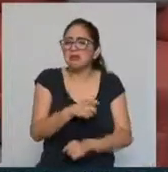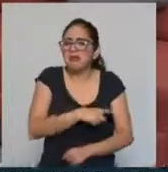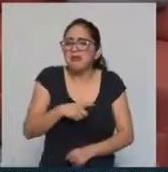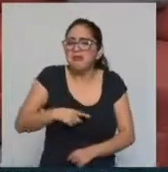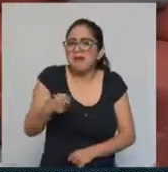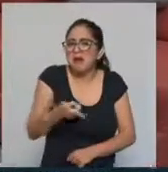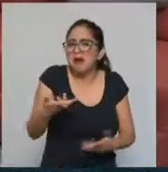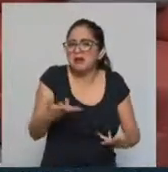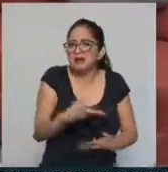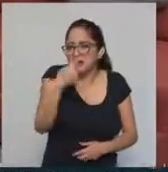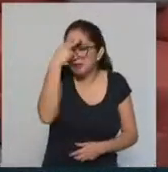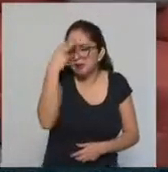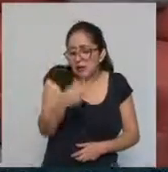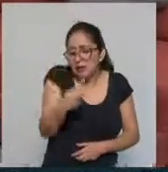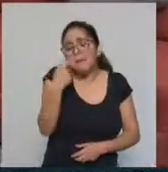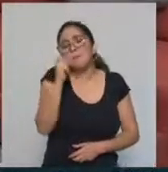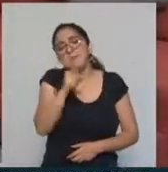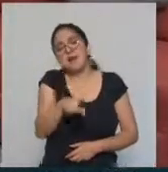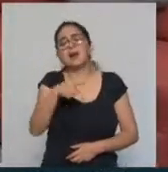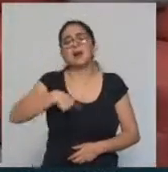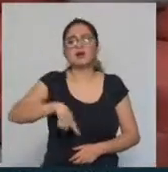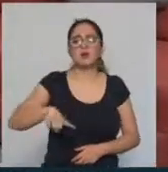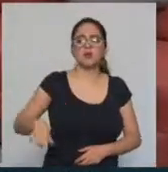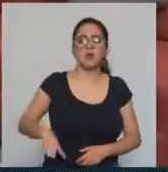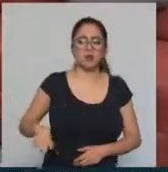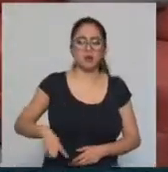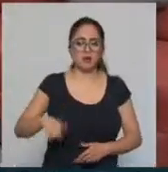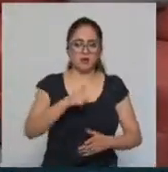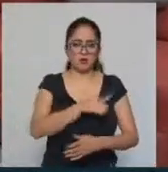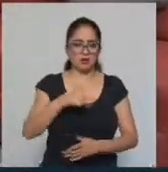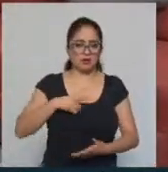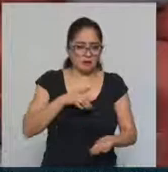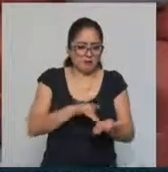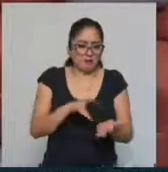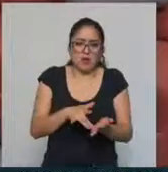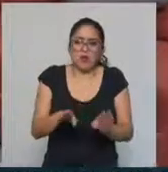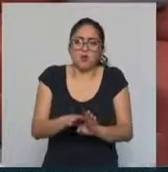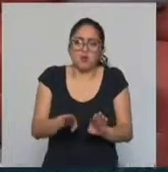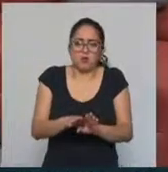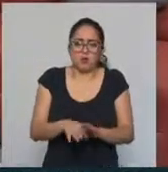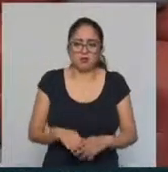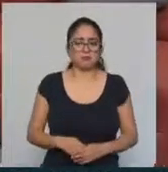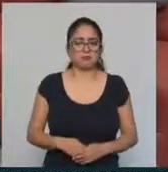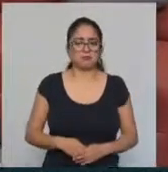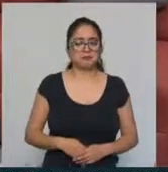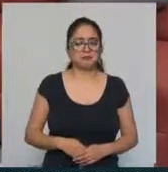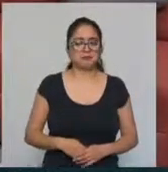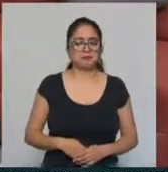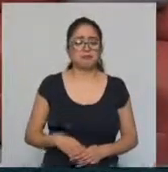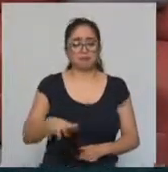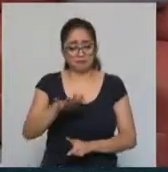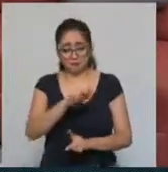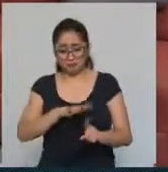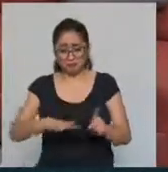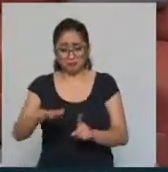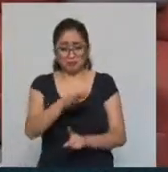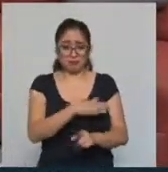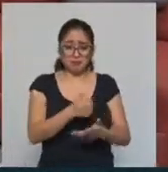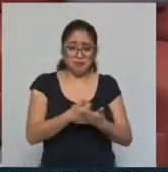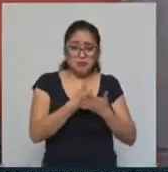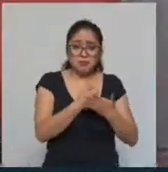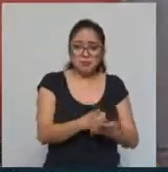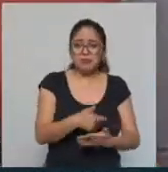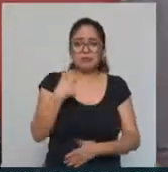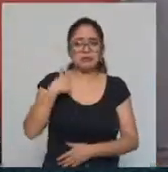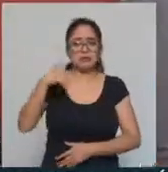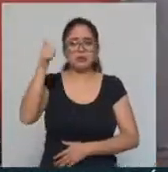¿no?, el mismo gobierno, ¿qué podría hacer para apoyar a esta institución? Bueno, en cuestión de sociedad, creo que siempre estamos abiertos a